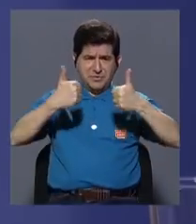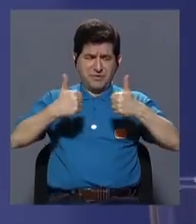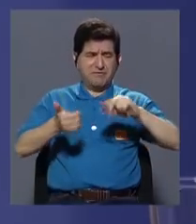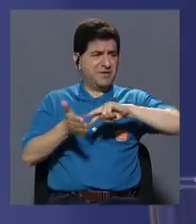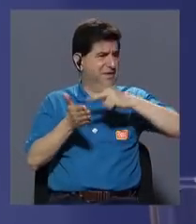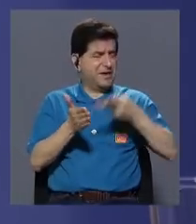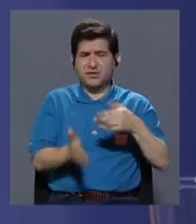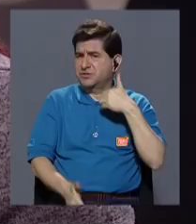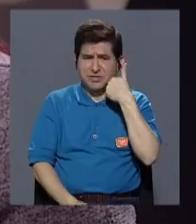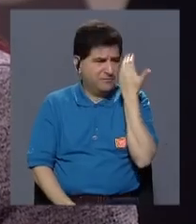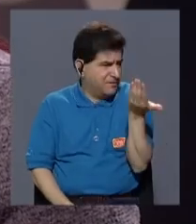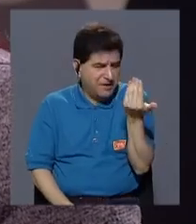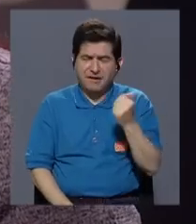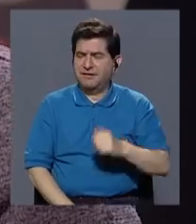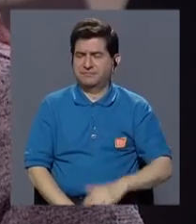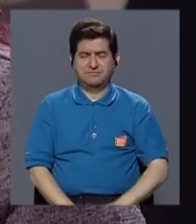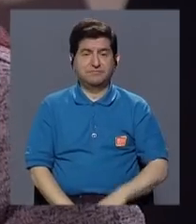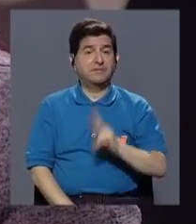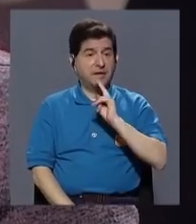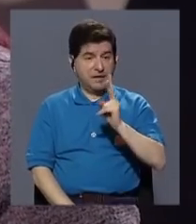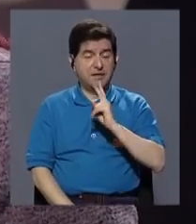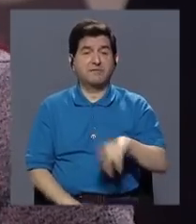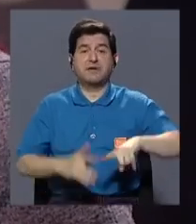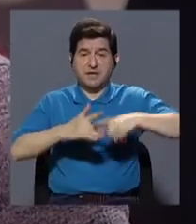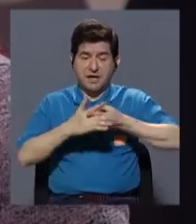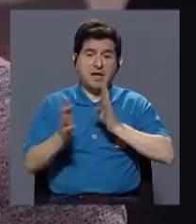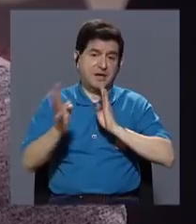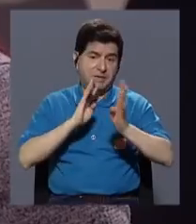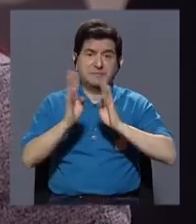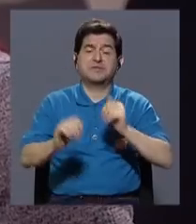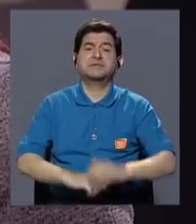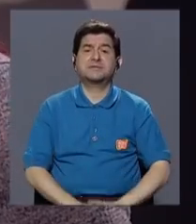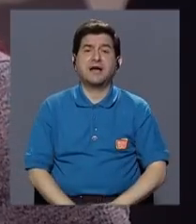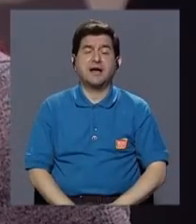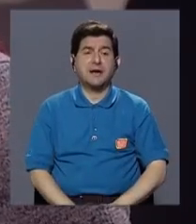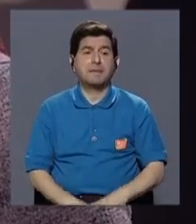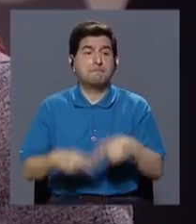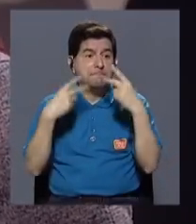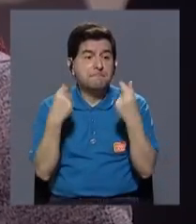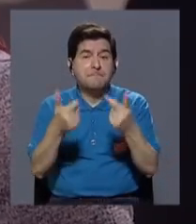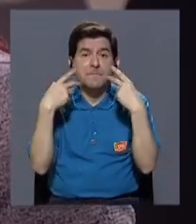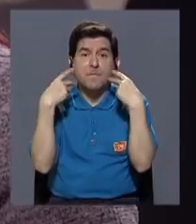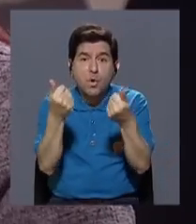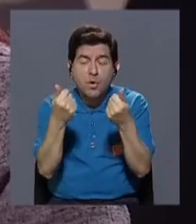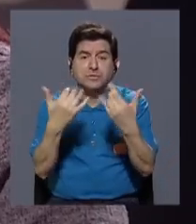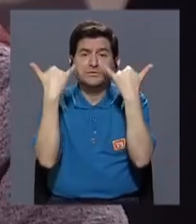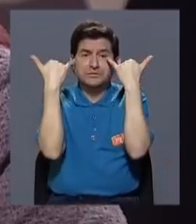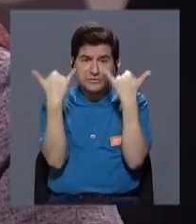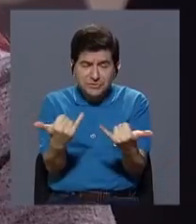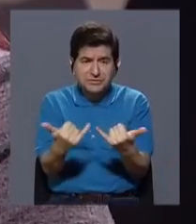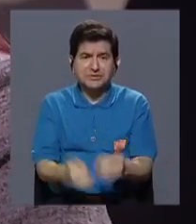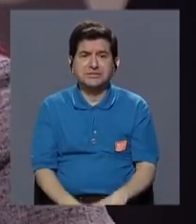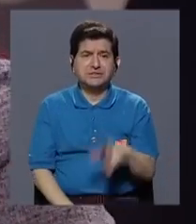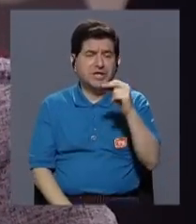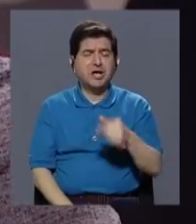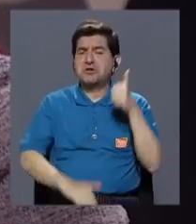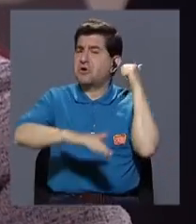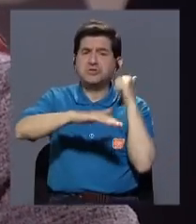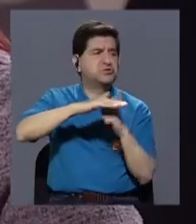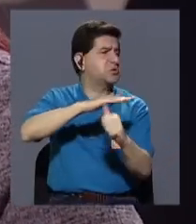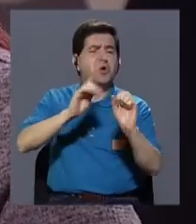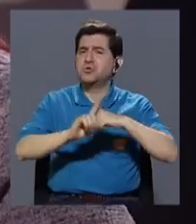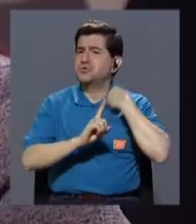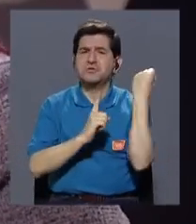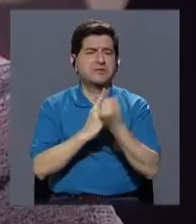vida del globo no es nada fácil y de verdad tenemos que pasar a hablar de eso o sea urge urge dejar de meterlo debajo de la